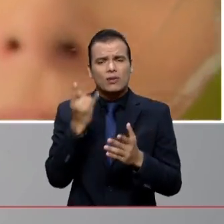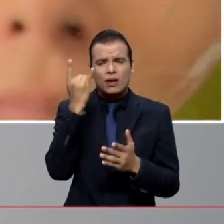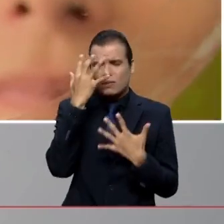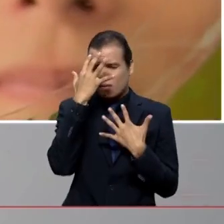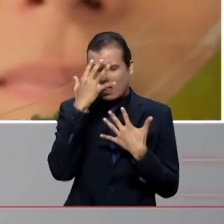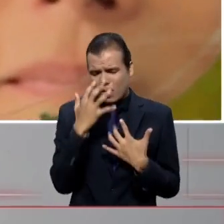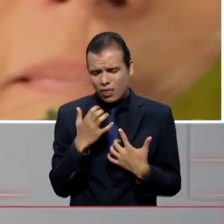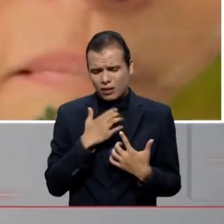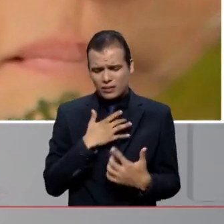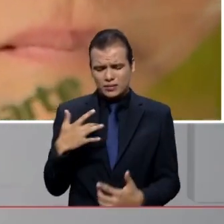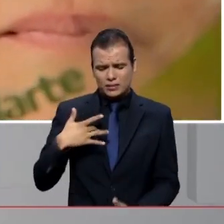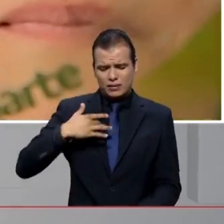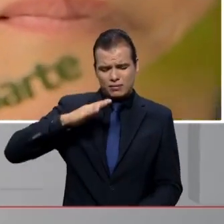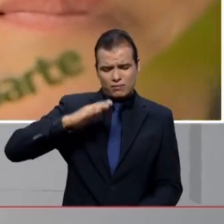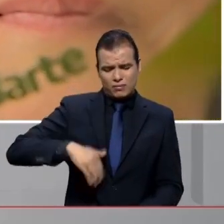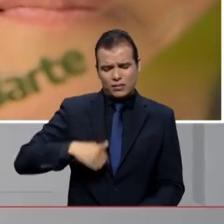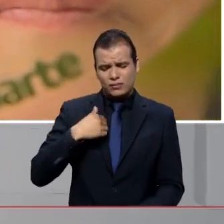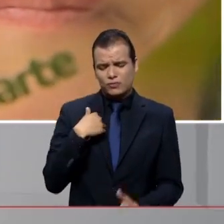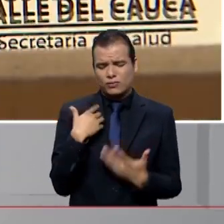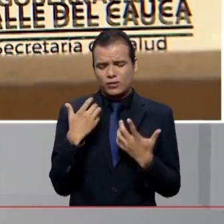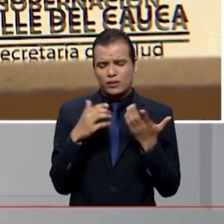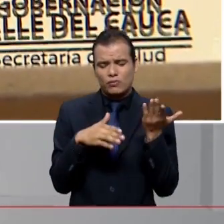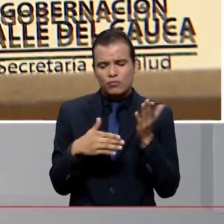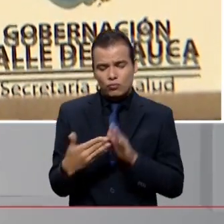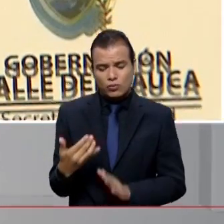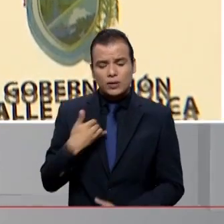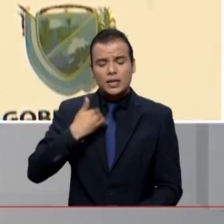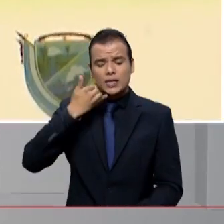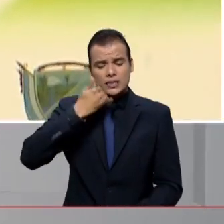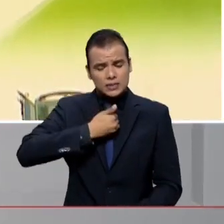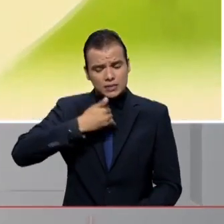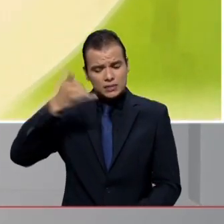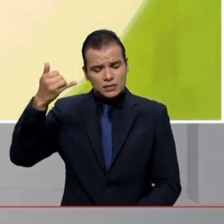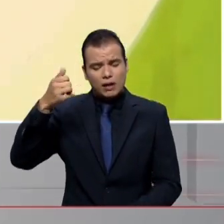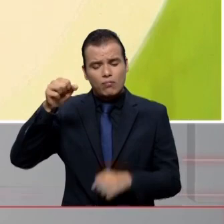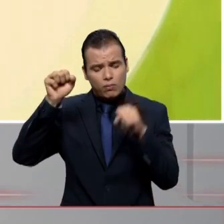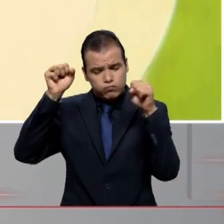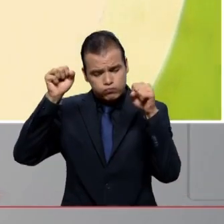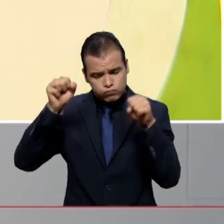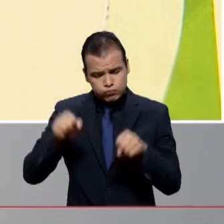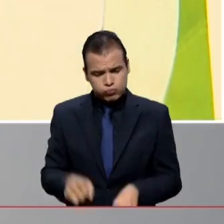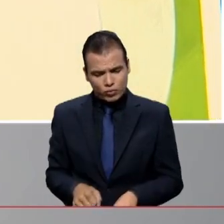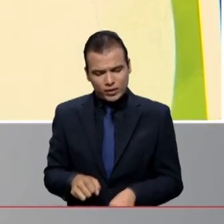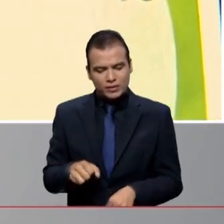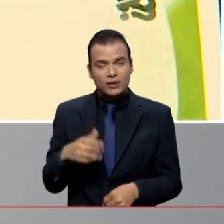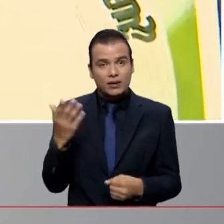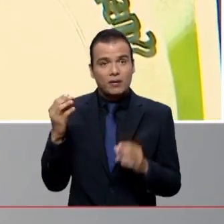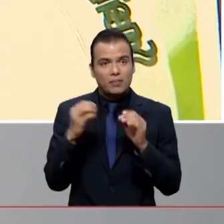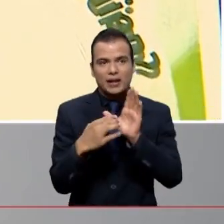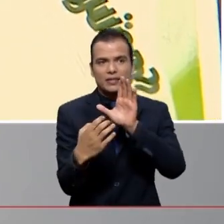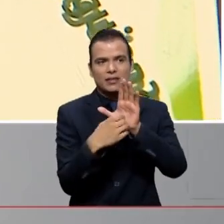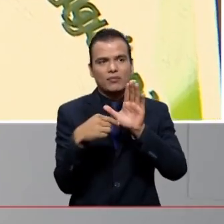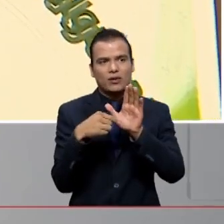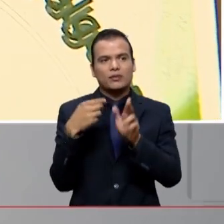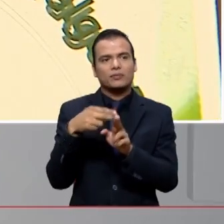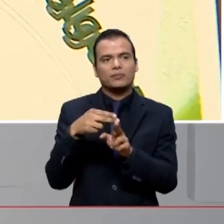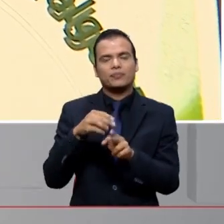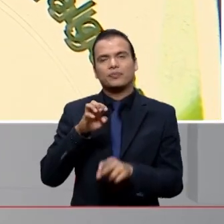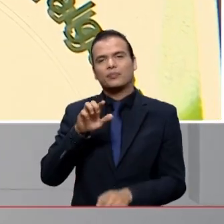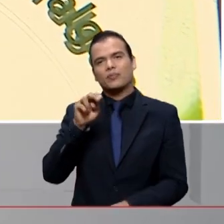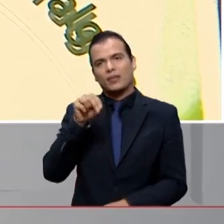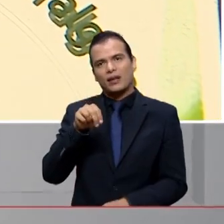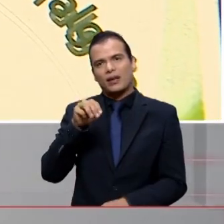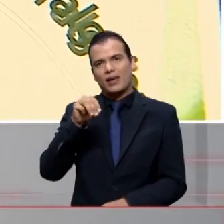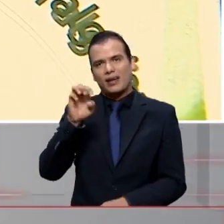si sienten depresión o tienen ideas suicidas. Por eso, un elefante de grandes orejas llamado Elme es el símbolo